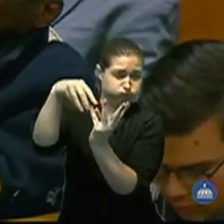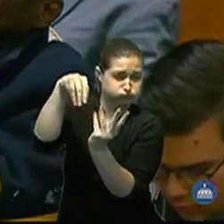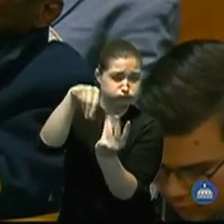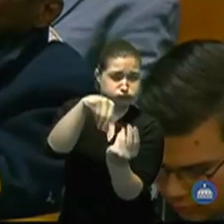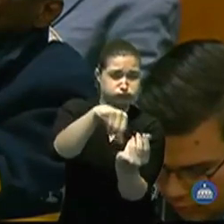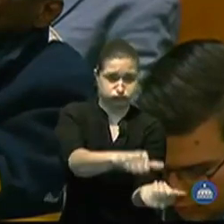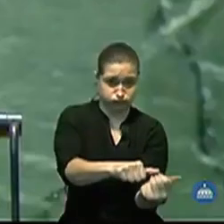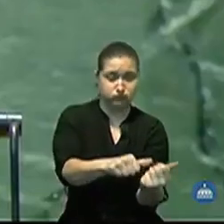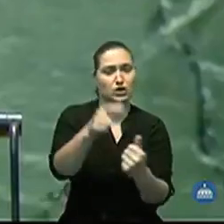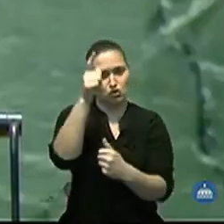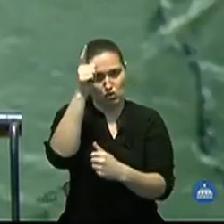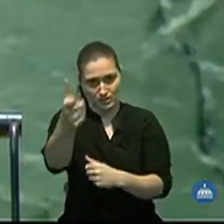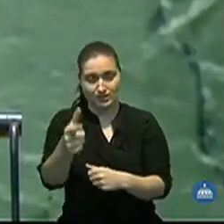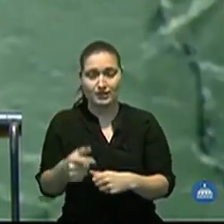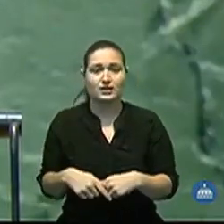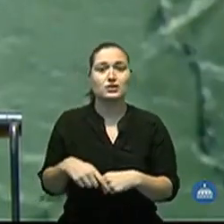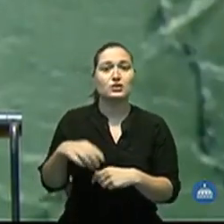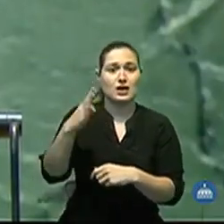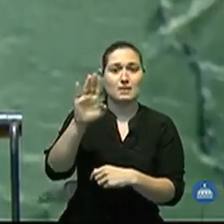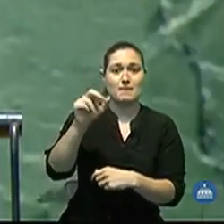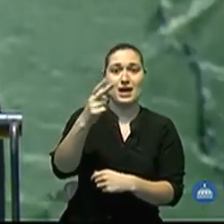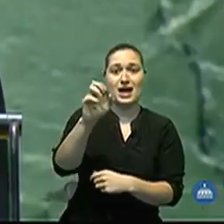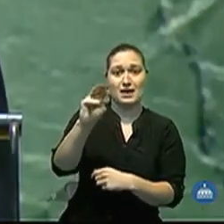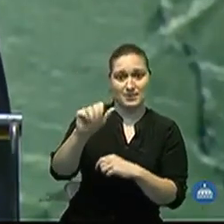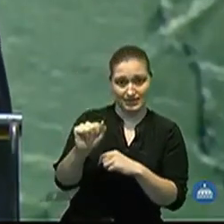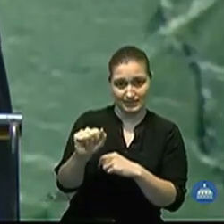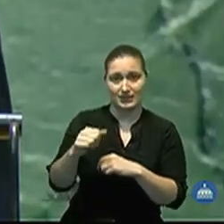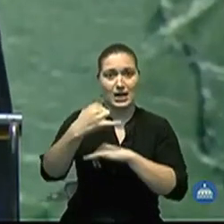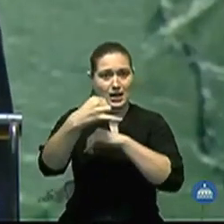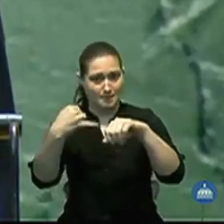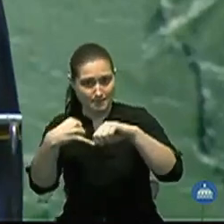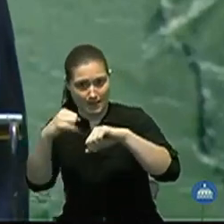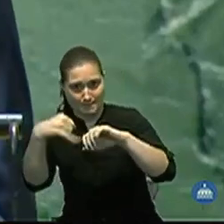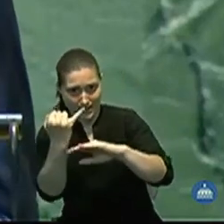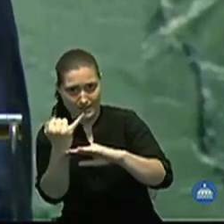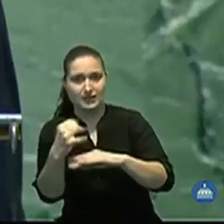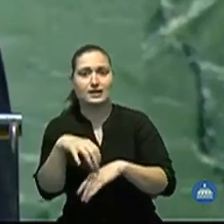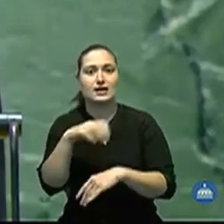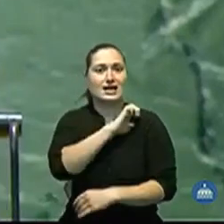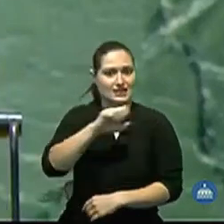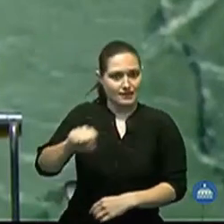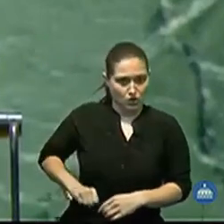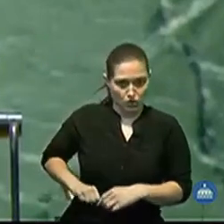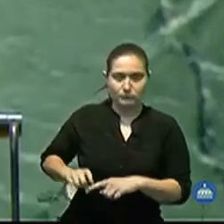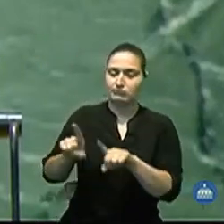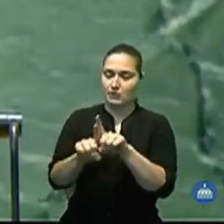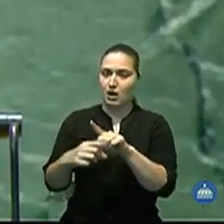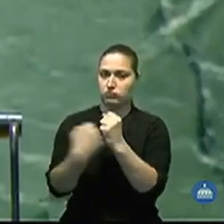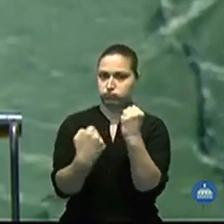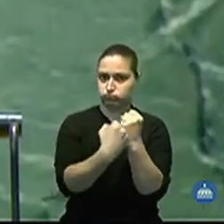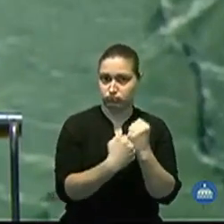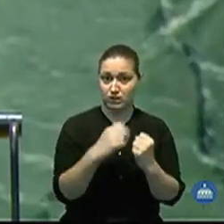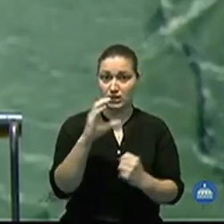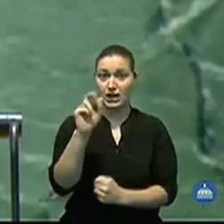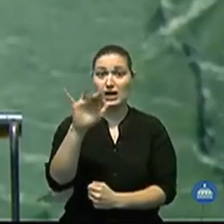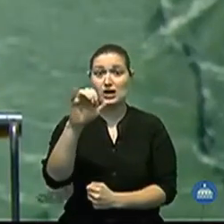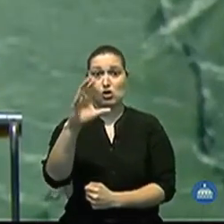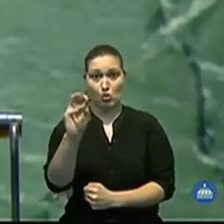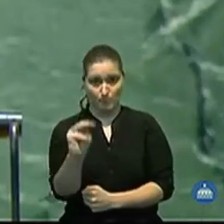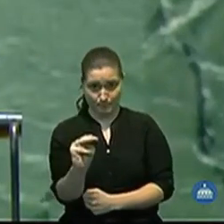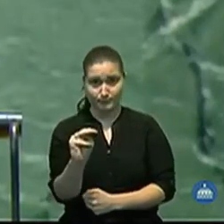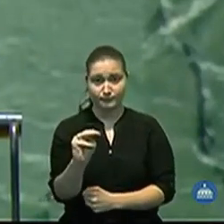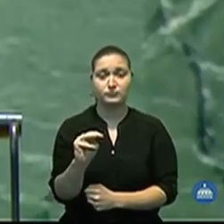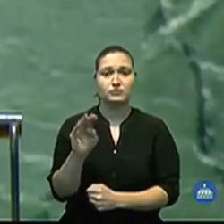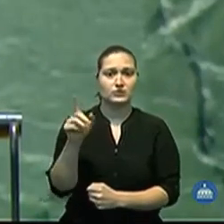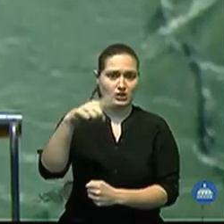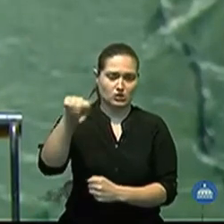a Jamaica, Bahamas y El Salvador, que ya han enviado sus aportes. Asimismo, a CARICOM, por sus esfuerzos en favor